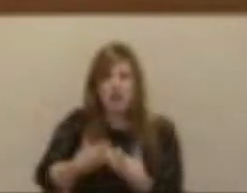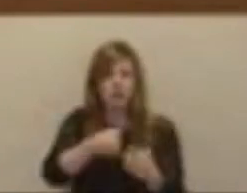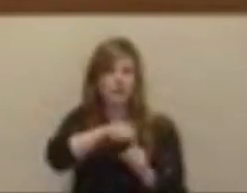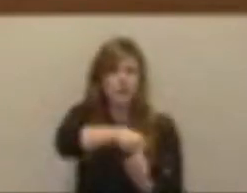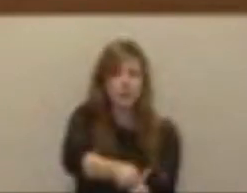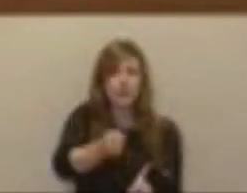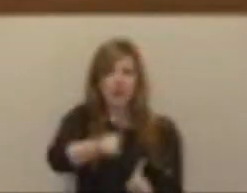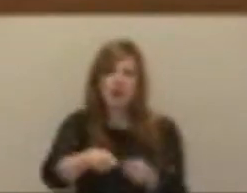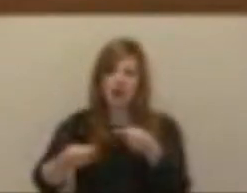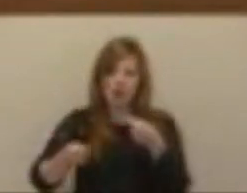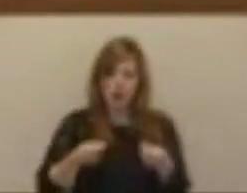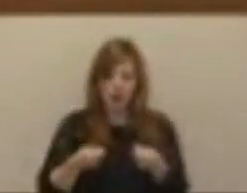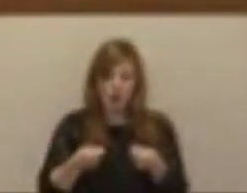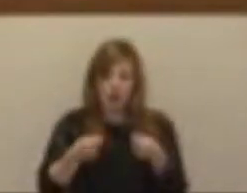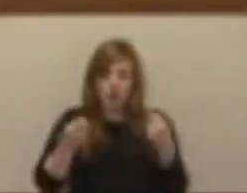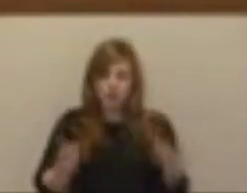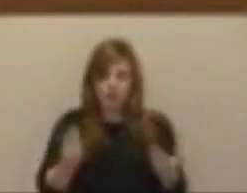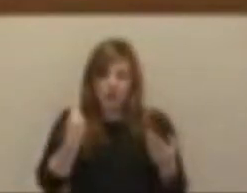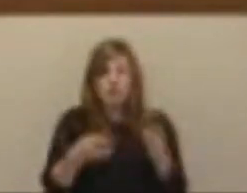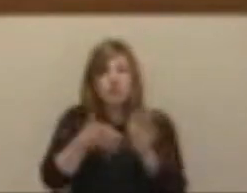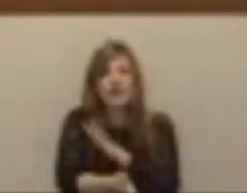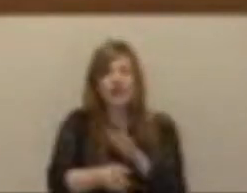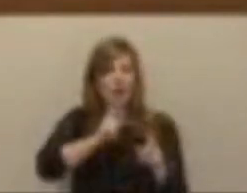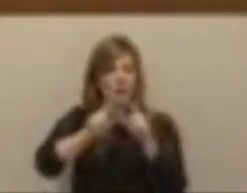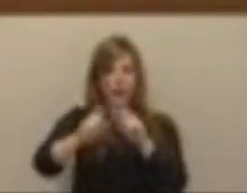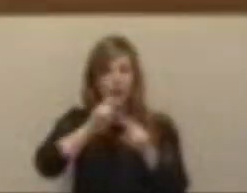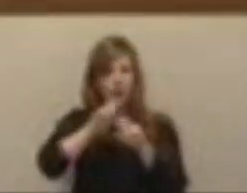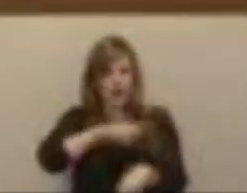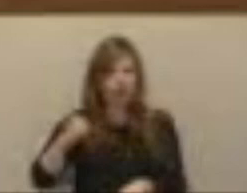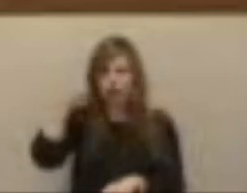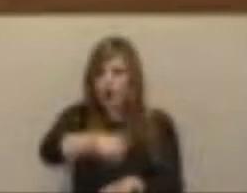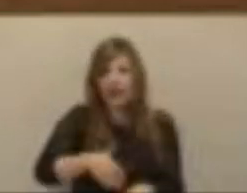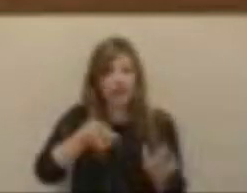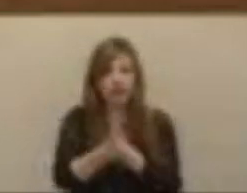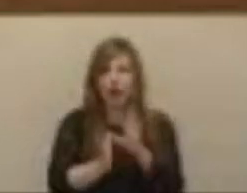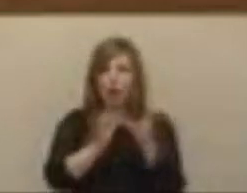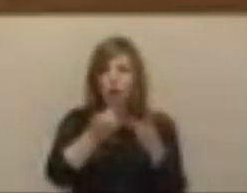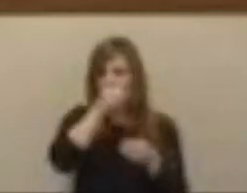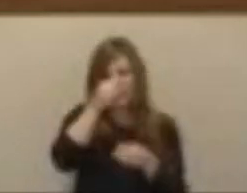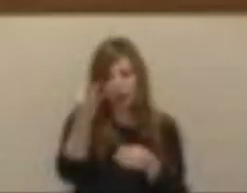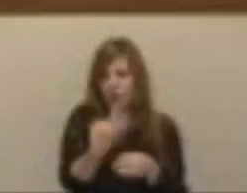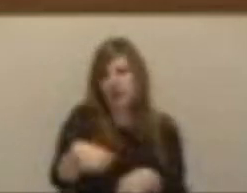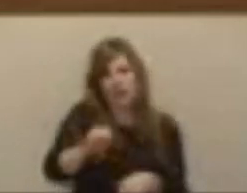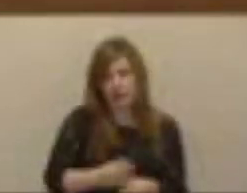negociación. Y siendo como es una reivindicación histórica que un partido como el socialista debería entender.